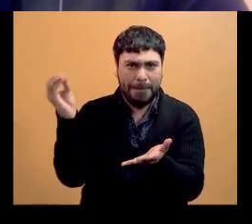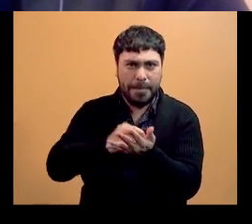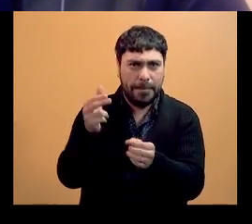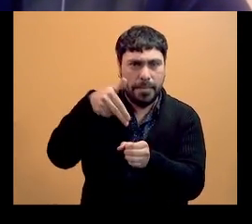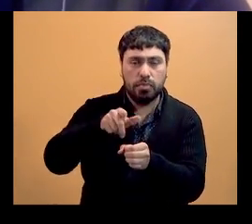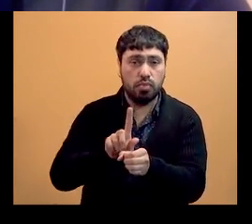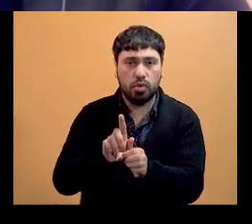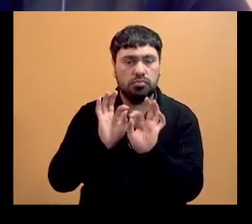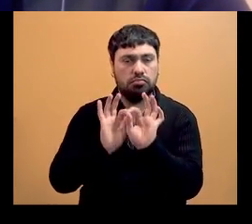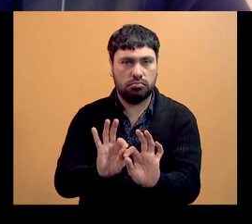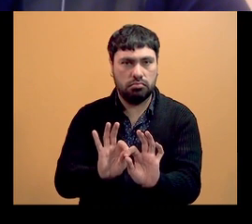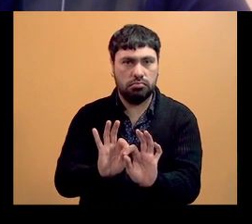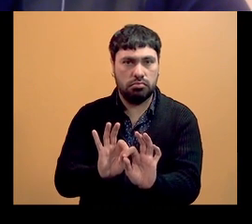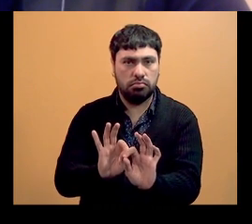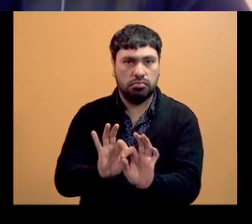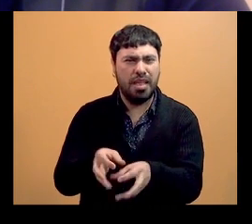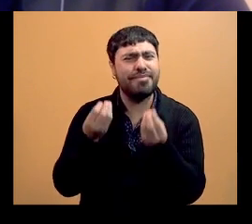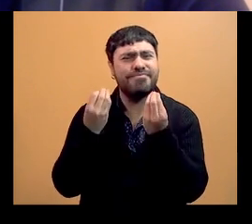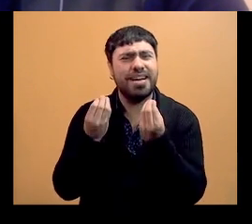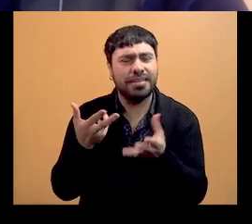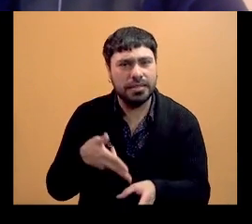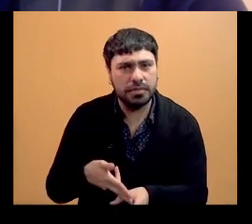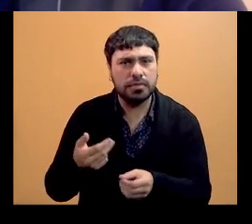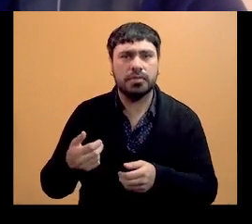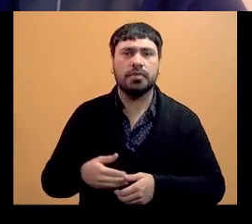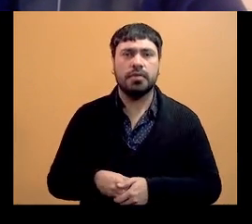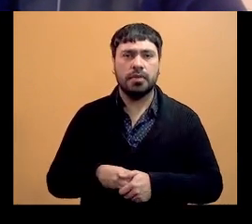toberas para mover el satélite, se tiene que utilizar para